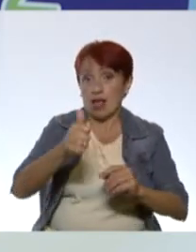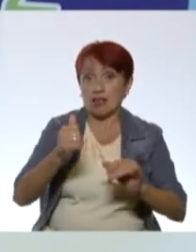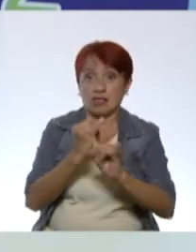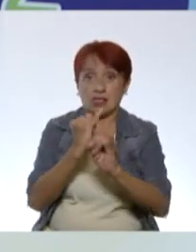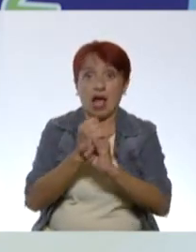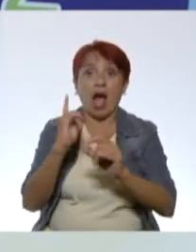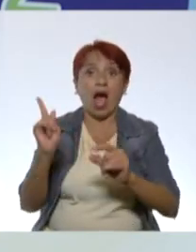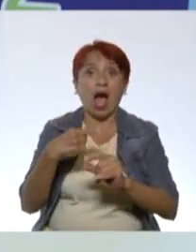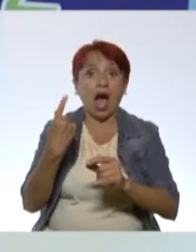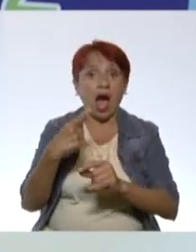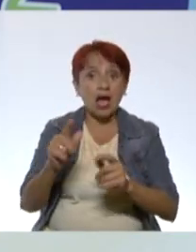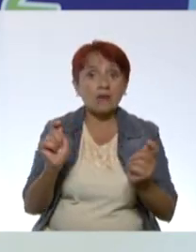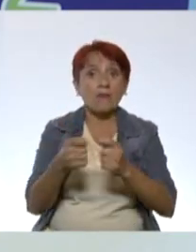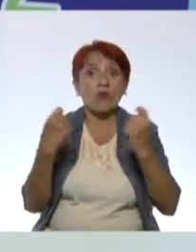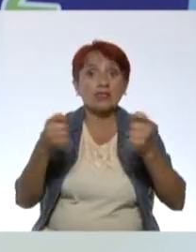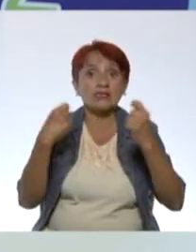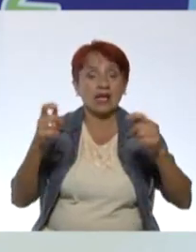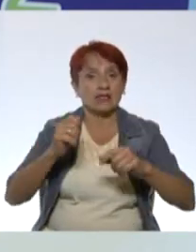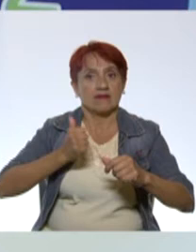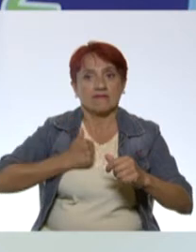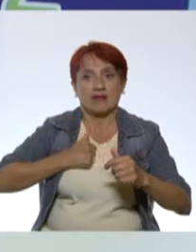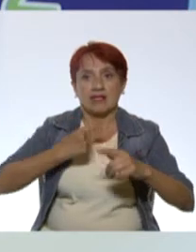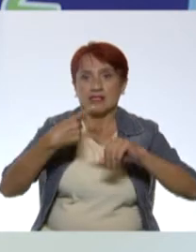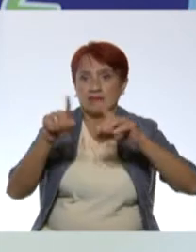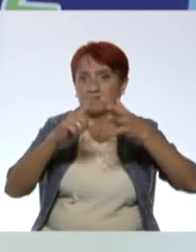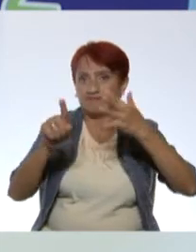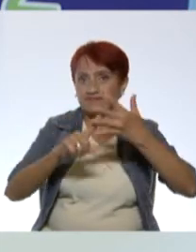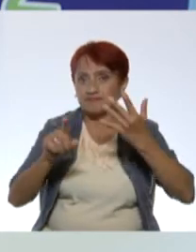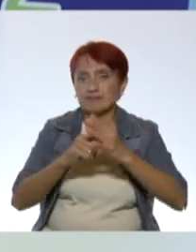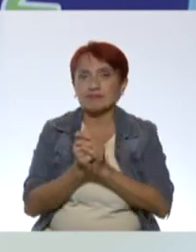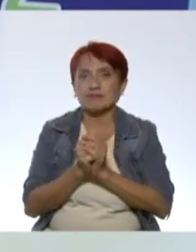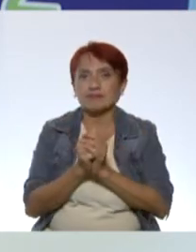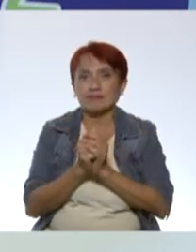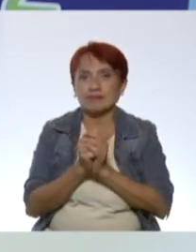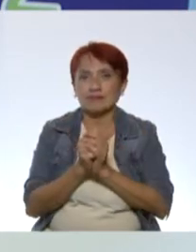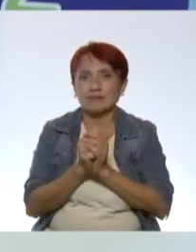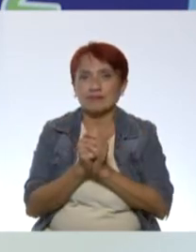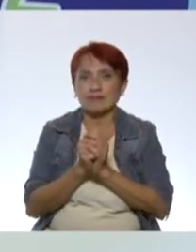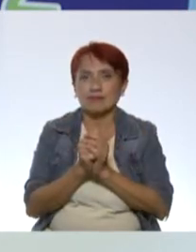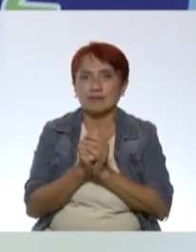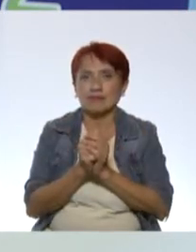dedicadas a esto, hay publicidad de este estilo en cualquier tipo de páginas.